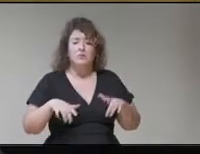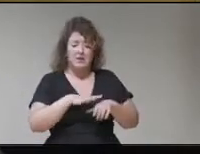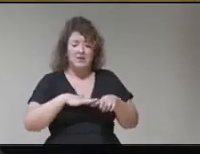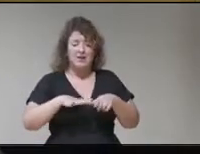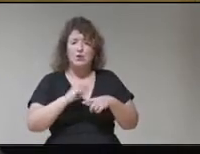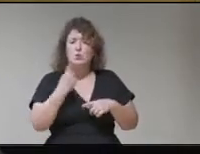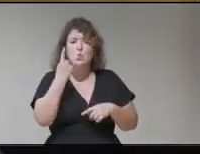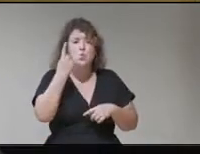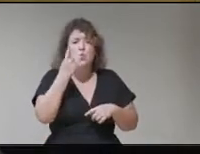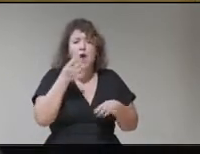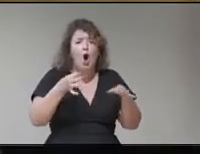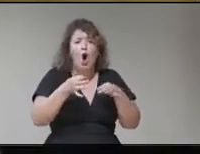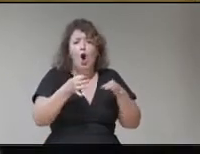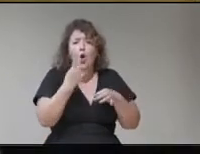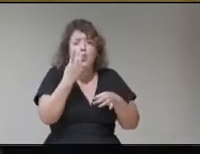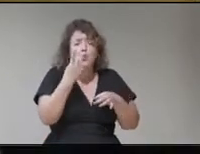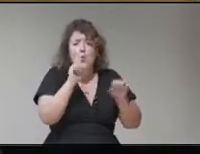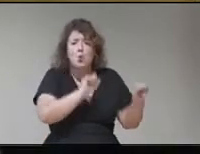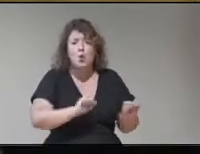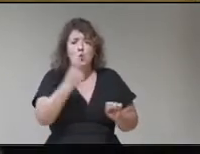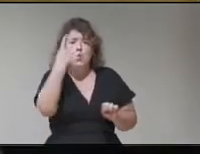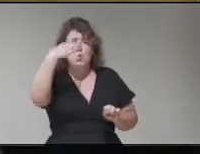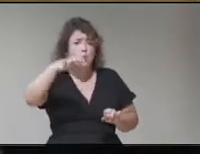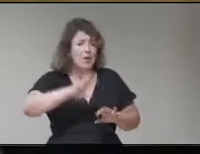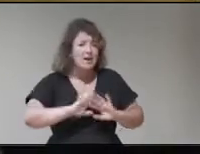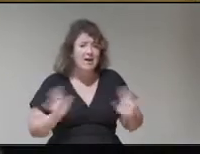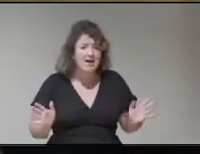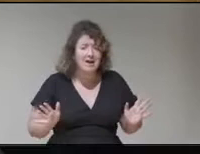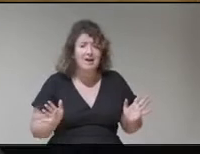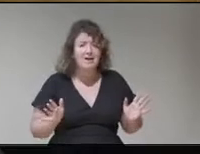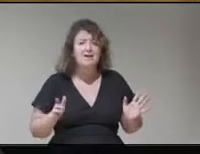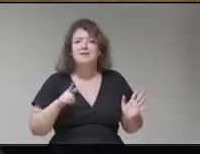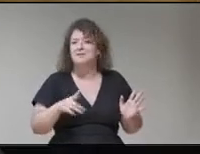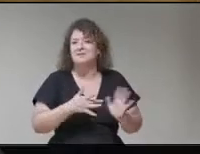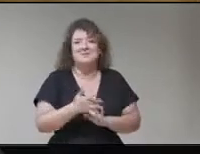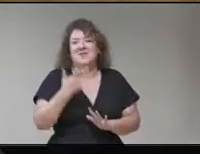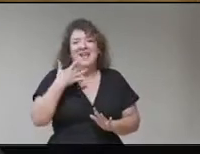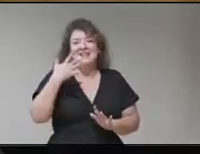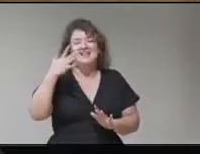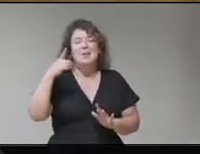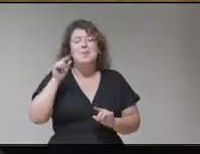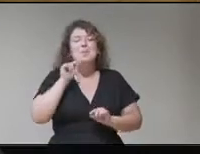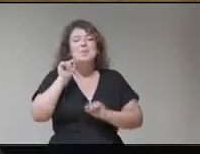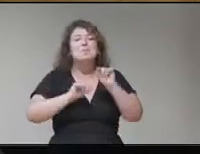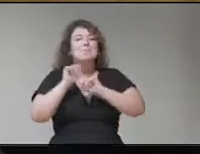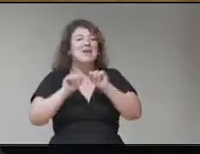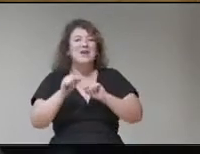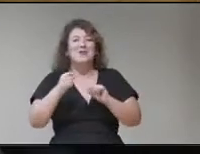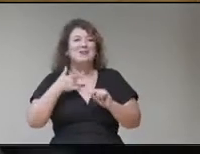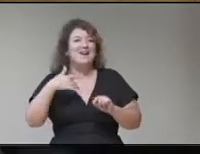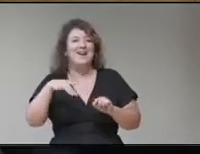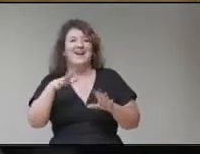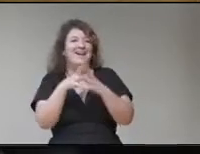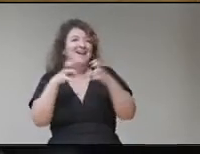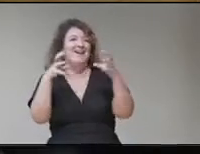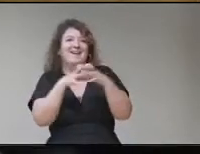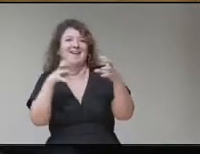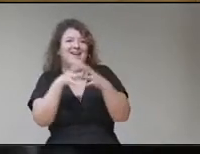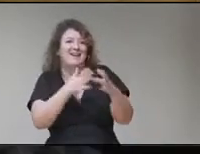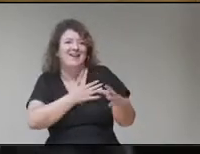sola especie de organismo. Vamos, eso es el ideal de cualquier virus. O sea, esa es una situación que